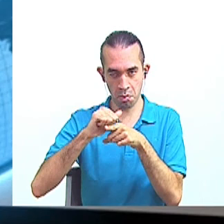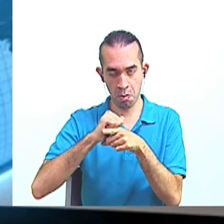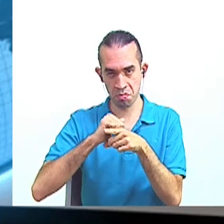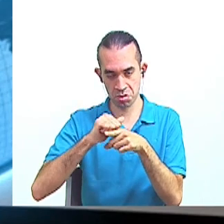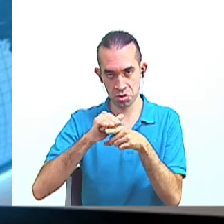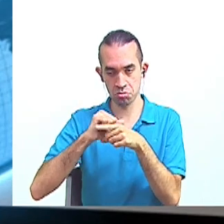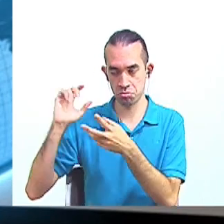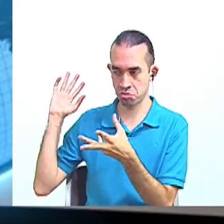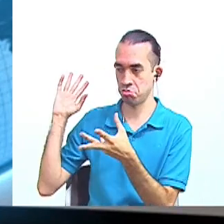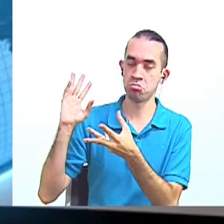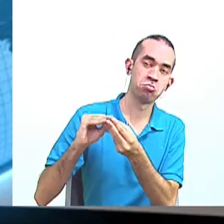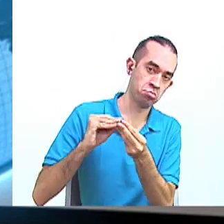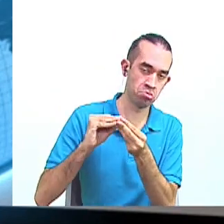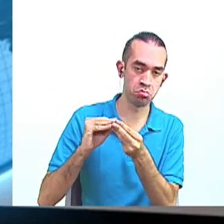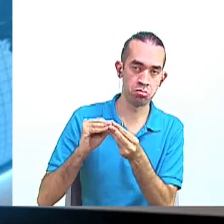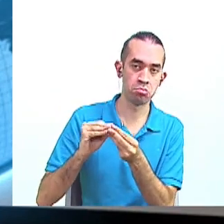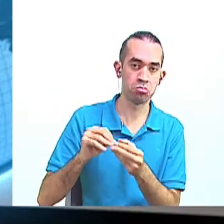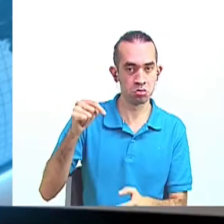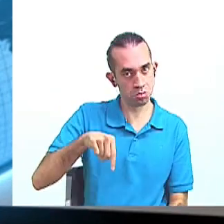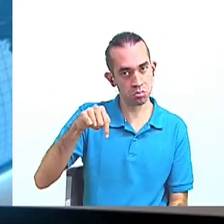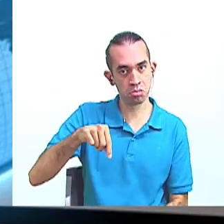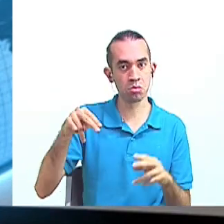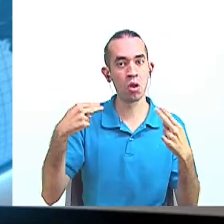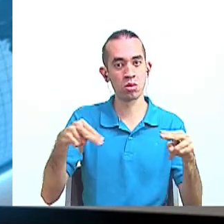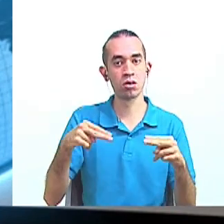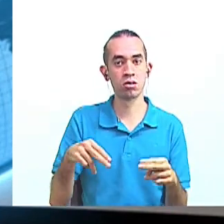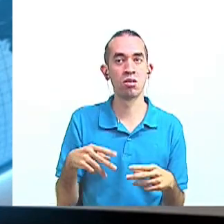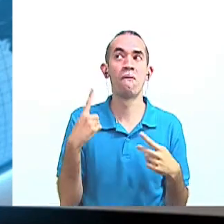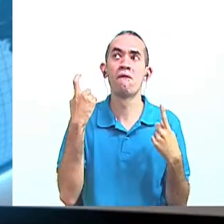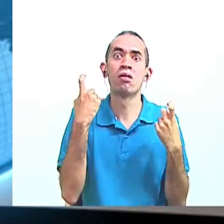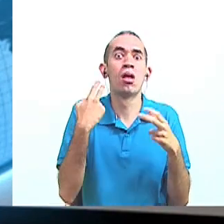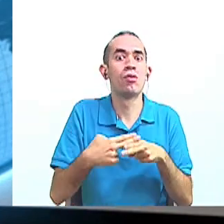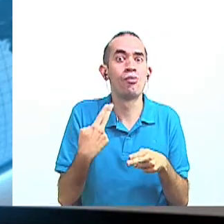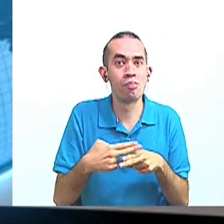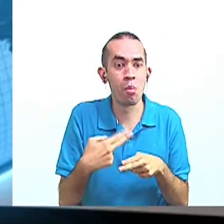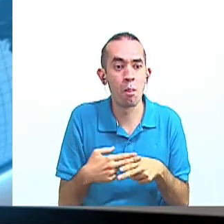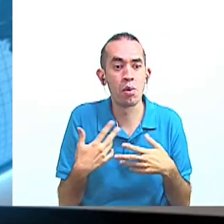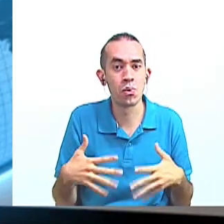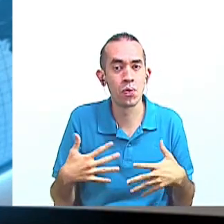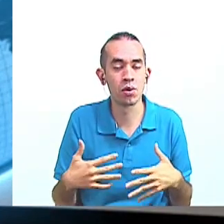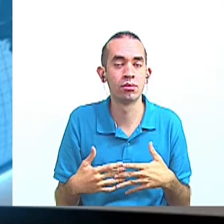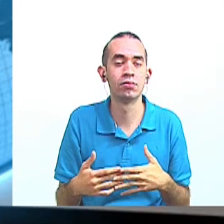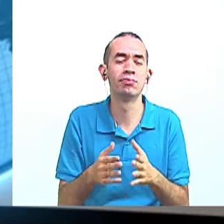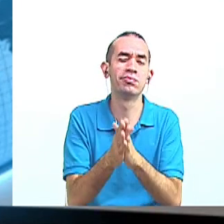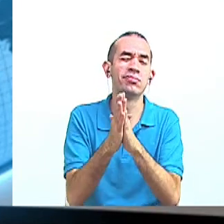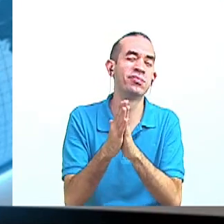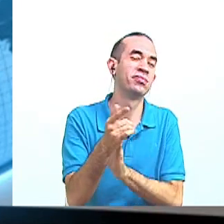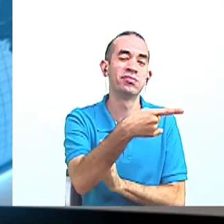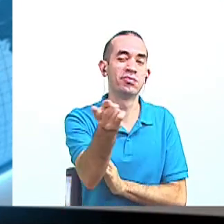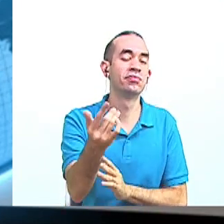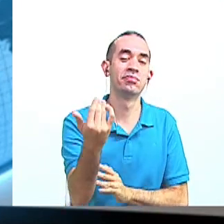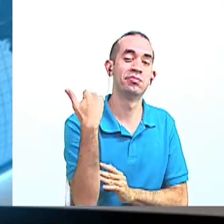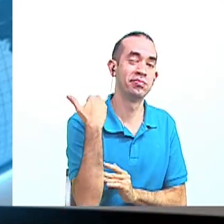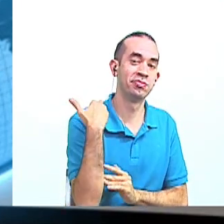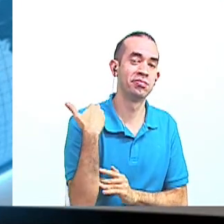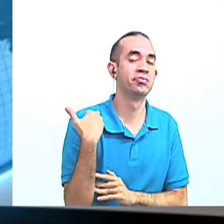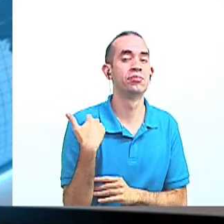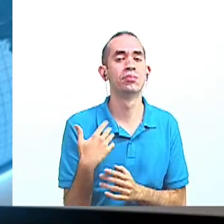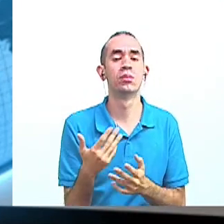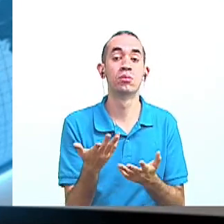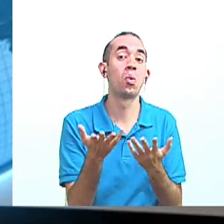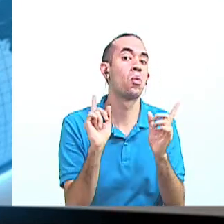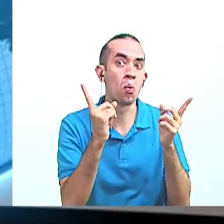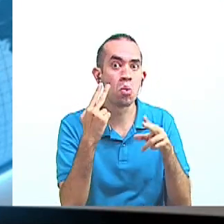sobre lo que hemos visto en este noticiario que todavía no tiene nombre? Vamos a pedirles a todos ustedes, a todas ustedes, que nos